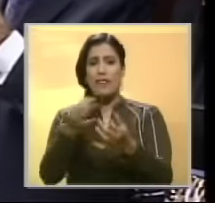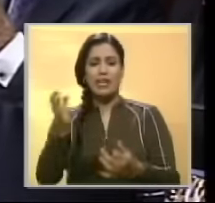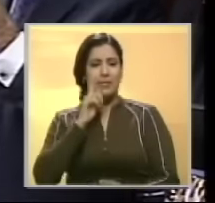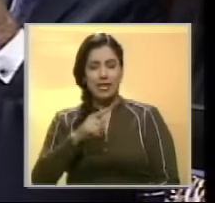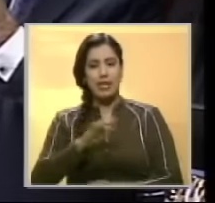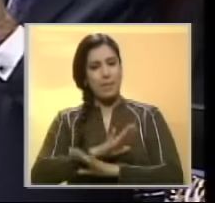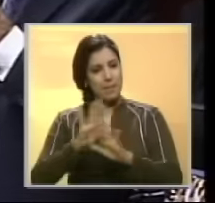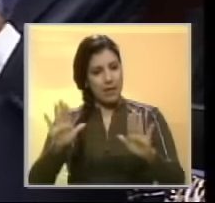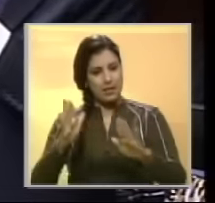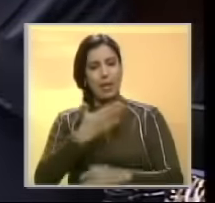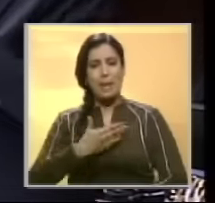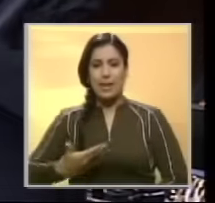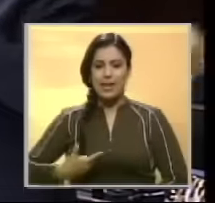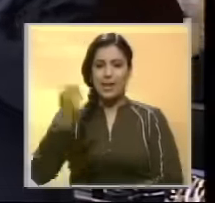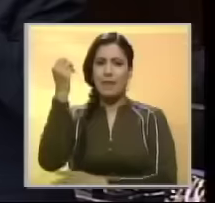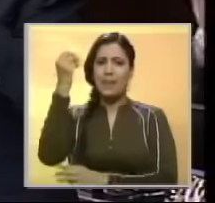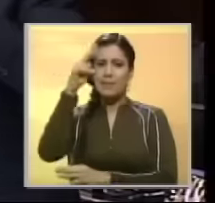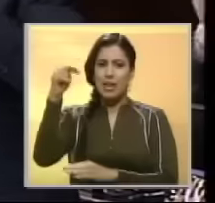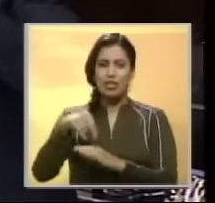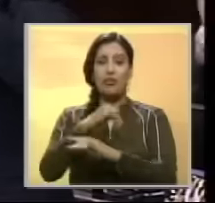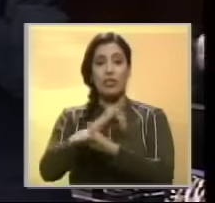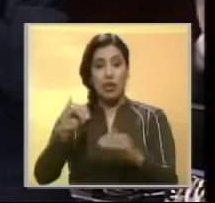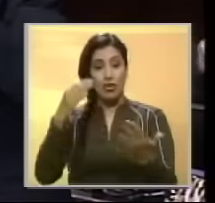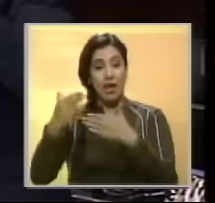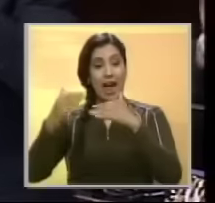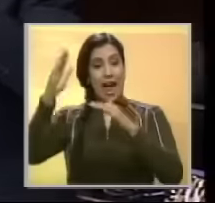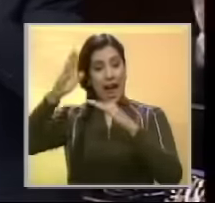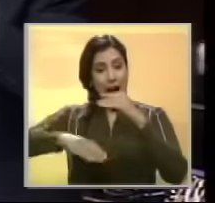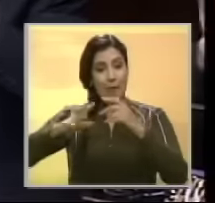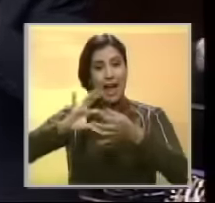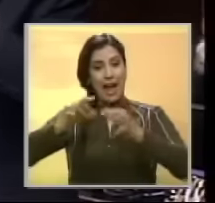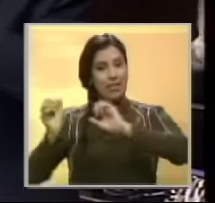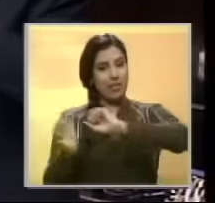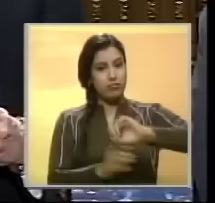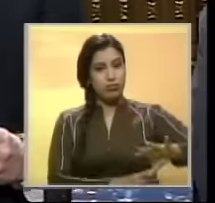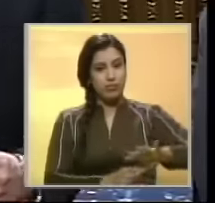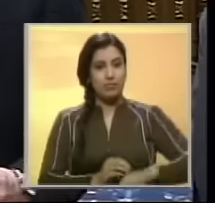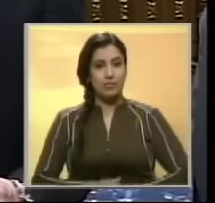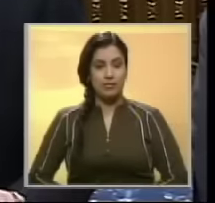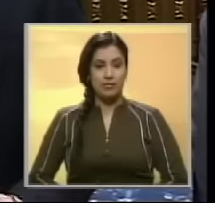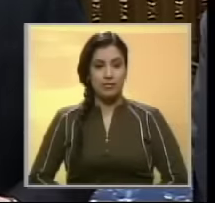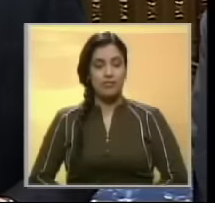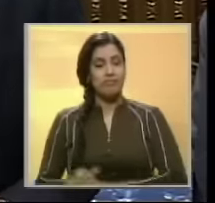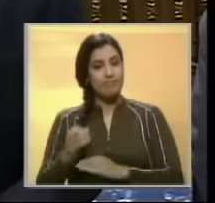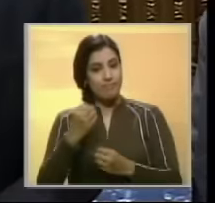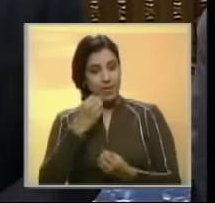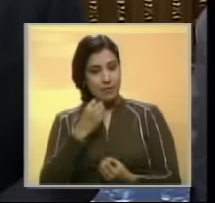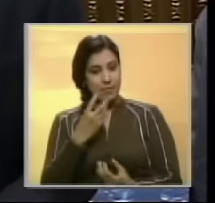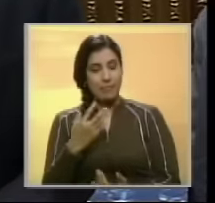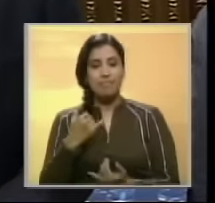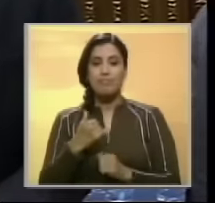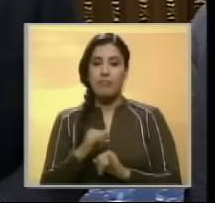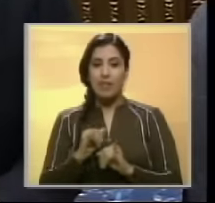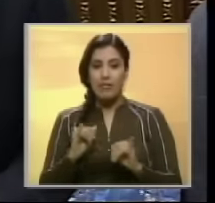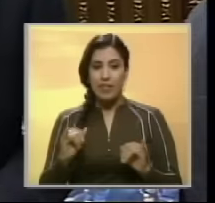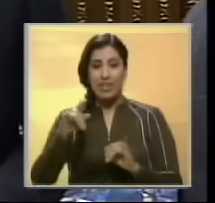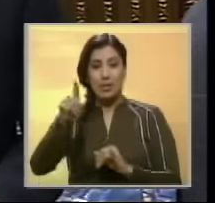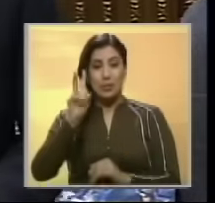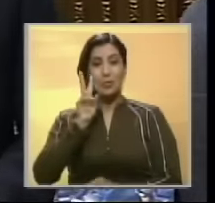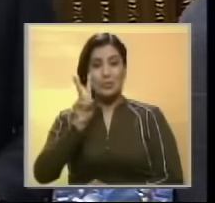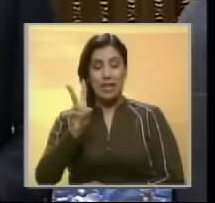señor presidente colegas diputados y abajo cadenas ayer vimos como